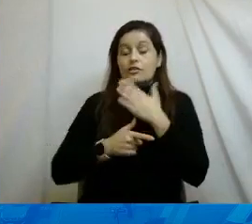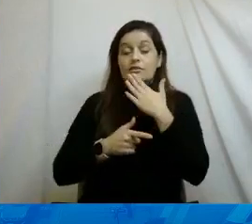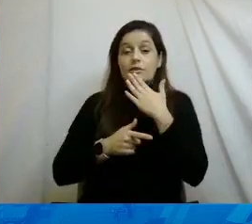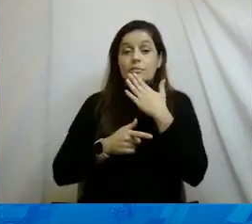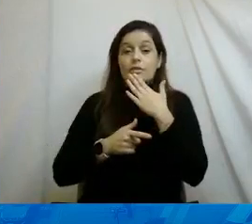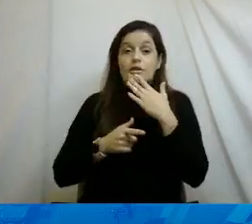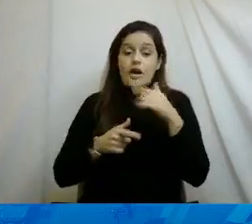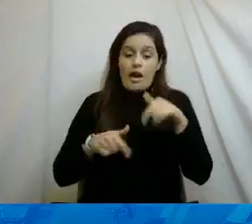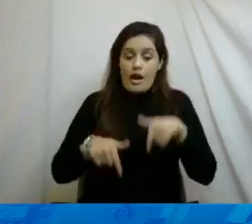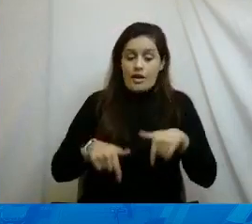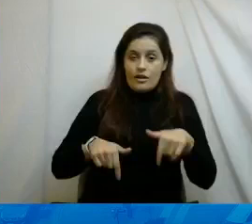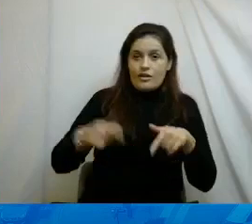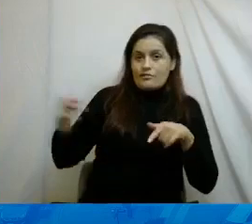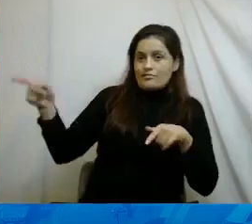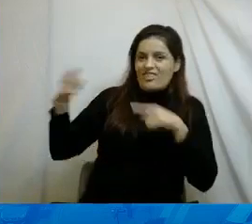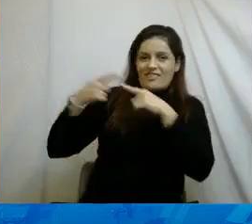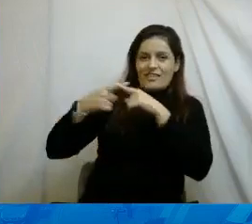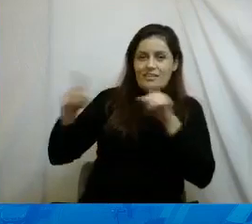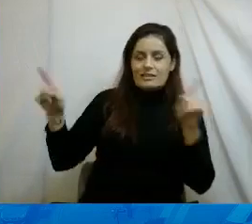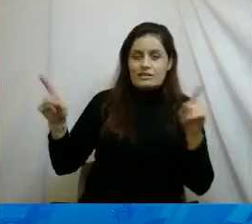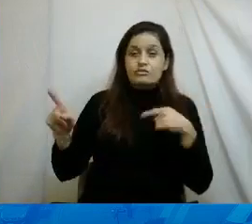a nivel local. Le hemos puesto